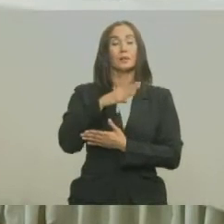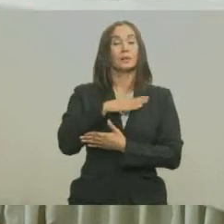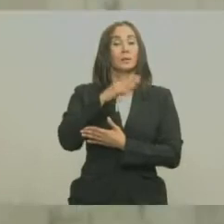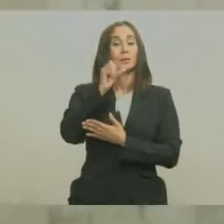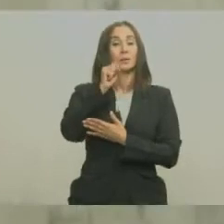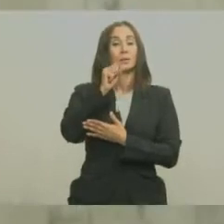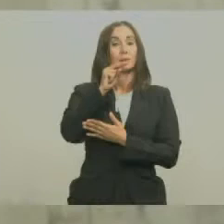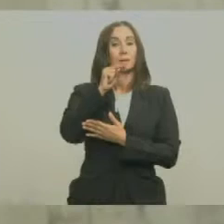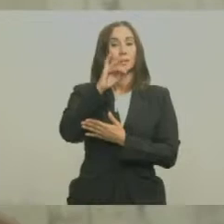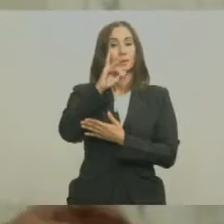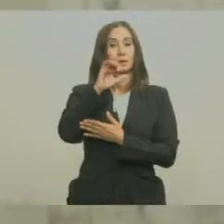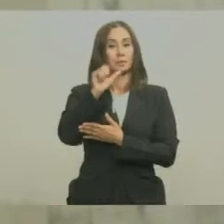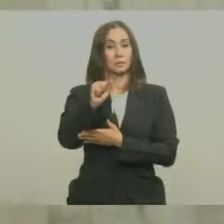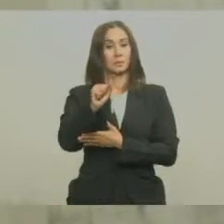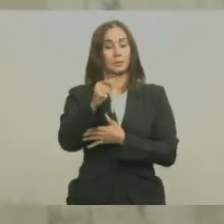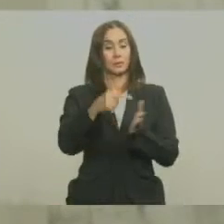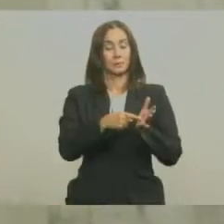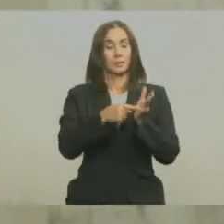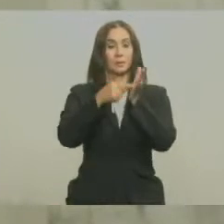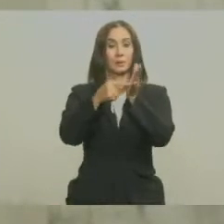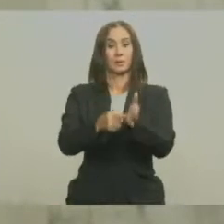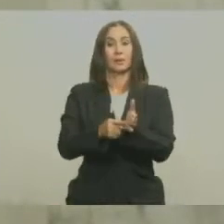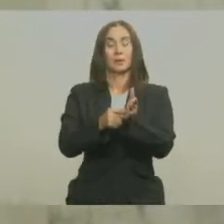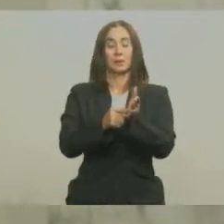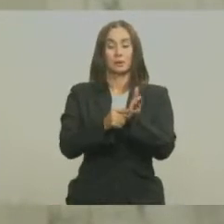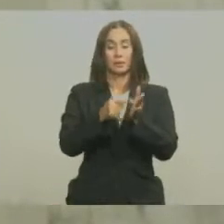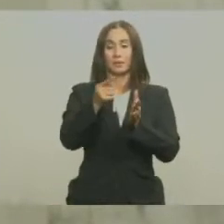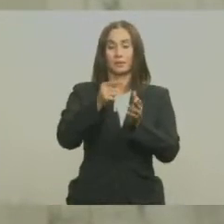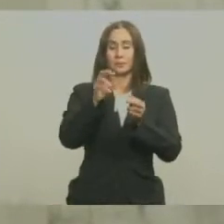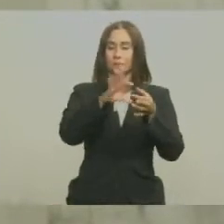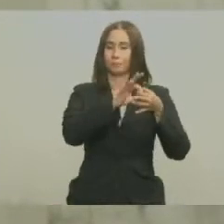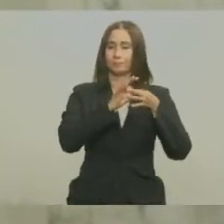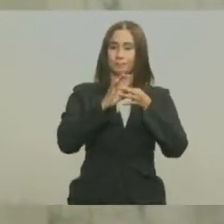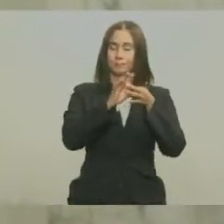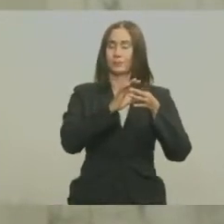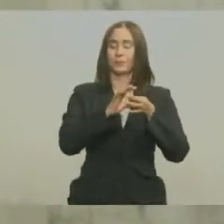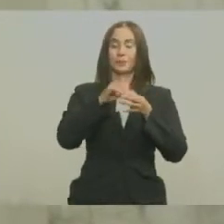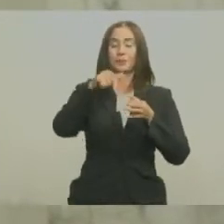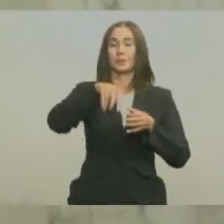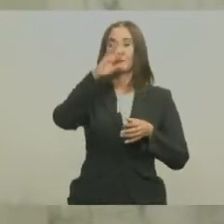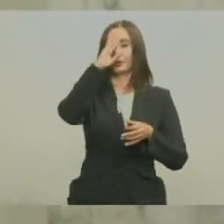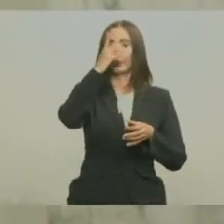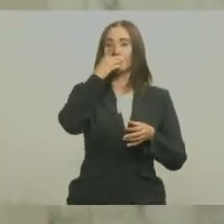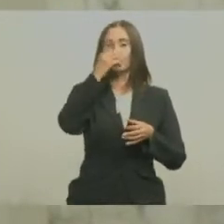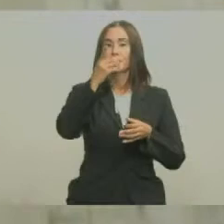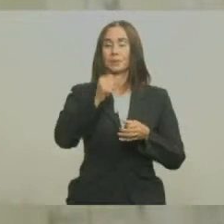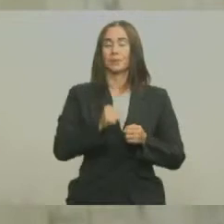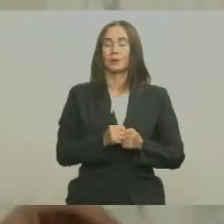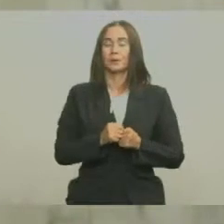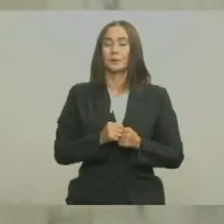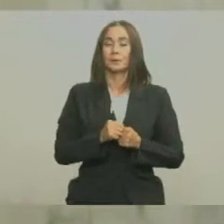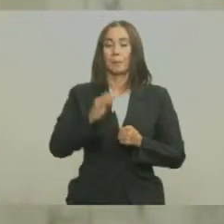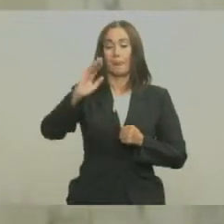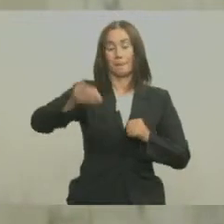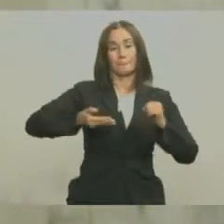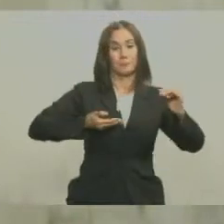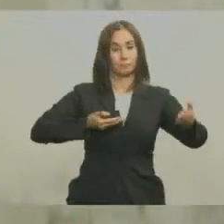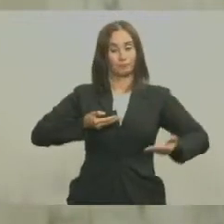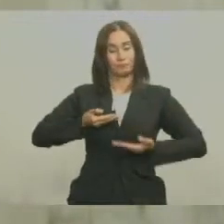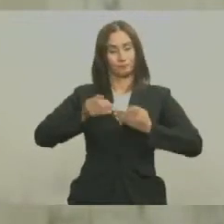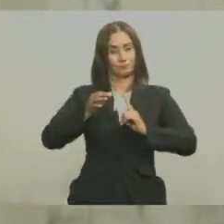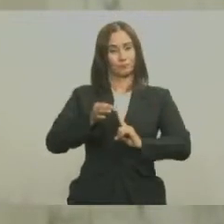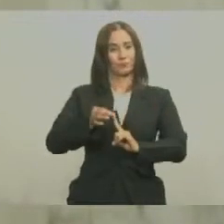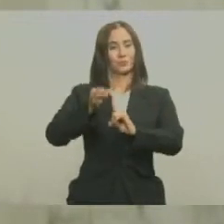Vázquez, representante del Fondo de Población de las Naciones Unidas en República Dominicana. Invitados